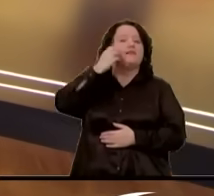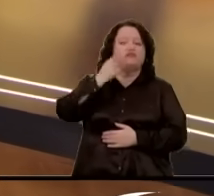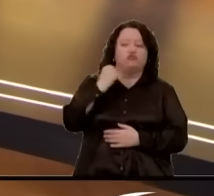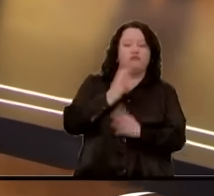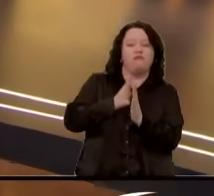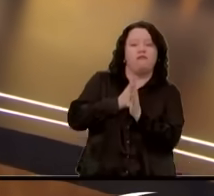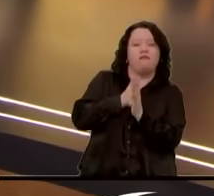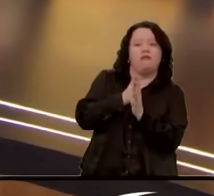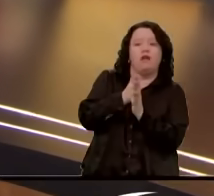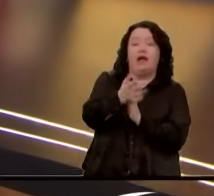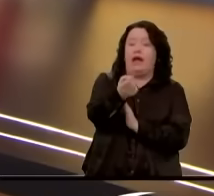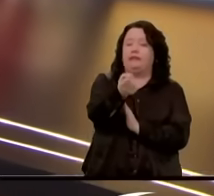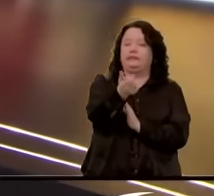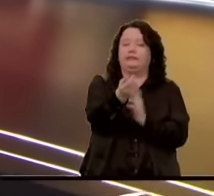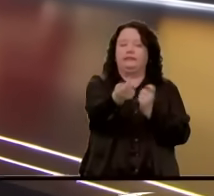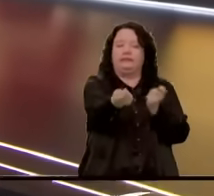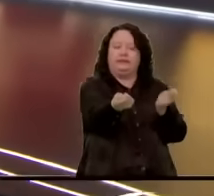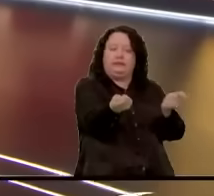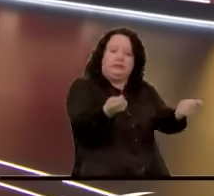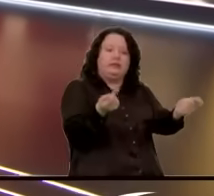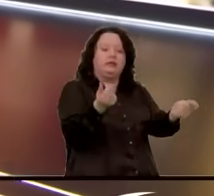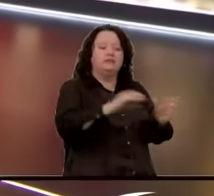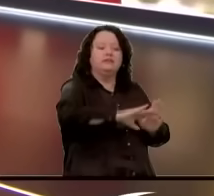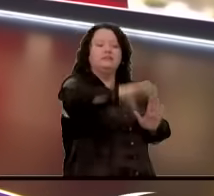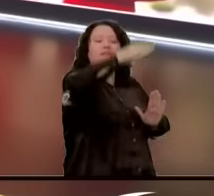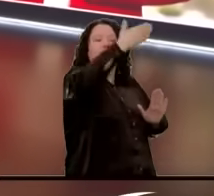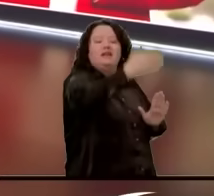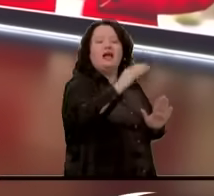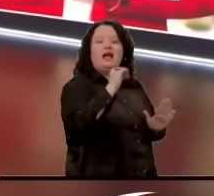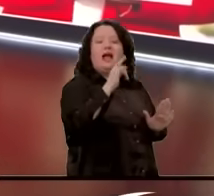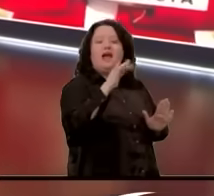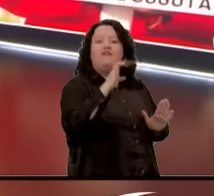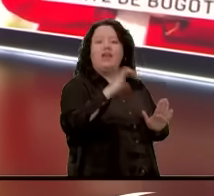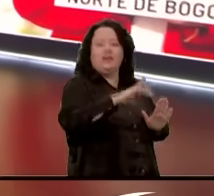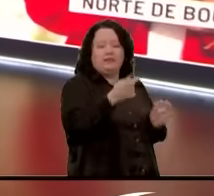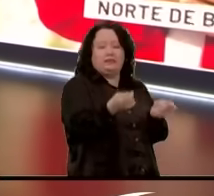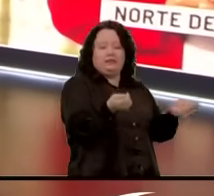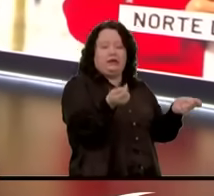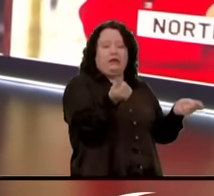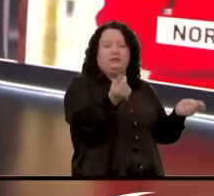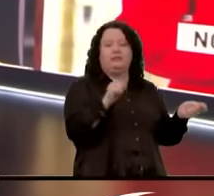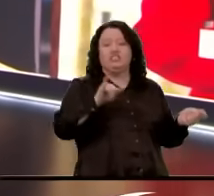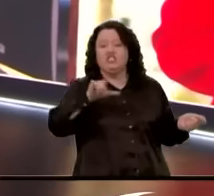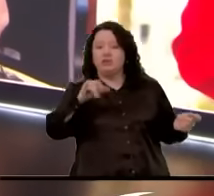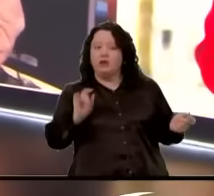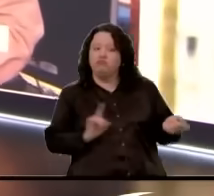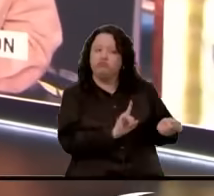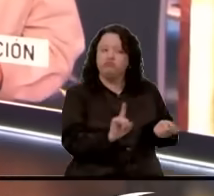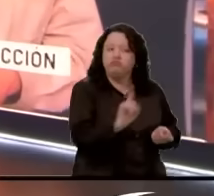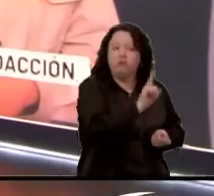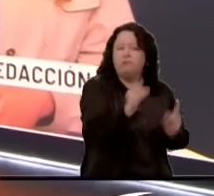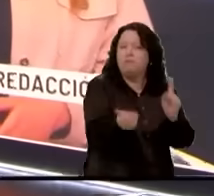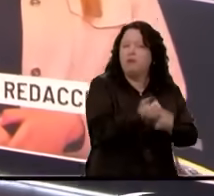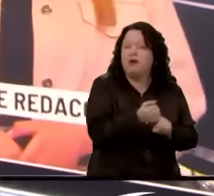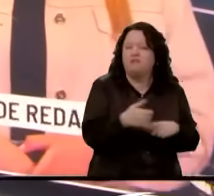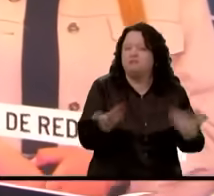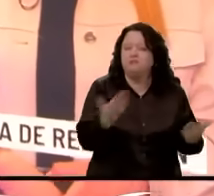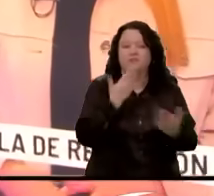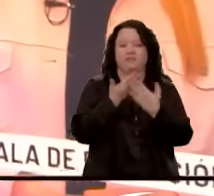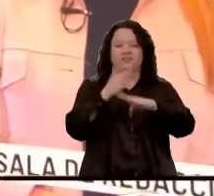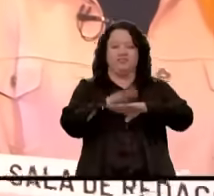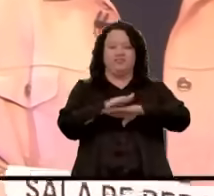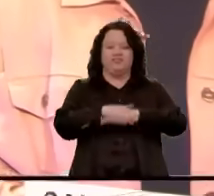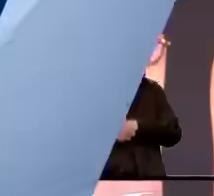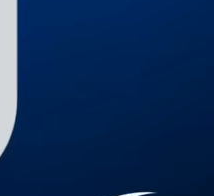que ya estaba casi controlado el incendio en el Cerro El Cable. Jessica Tobar, usted acaba de hacer un recorrido. ¿Qué encontró? Buenas tardes.